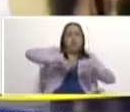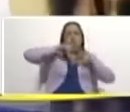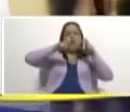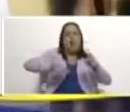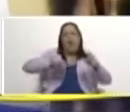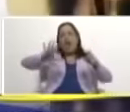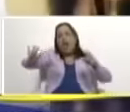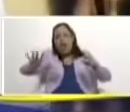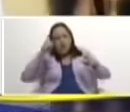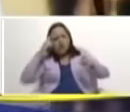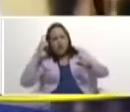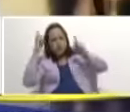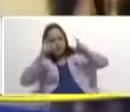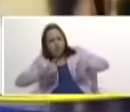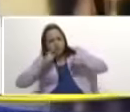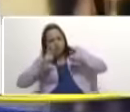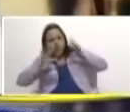también,